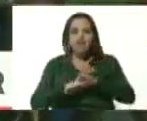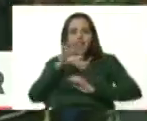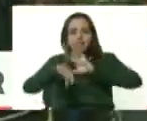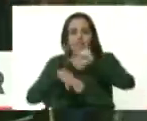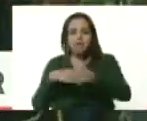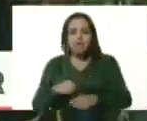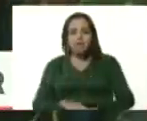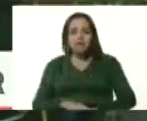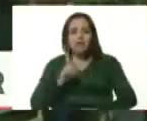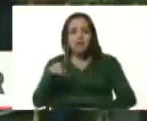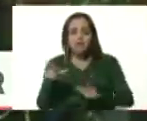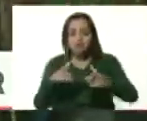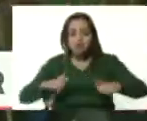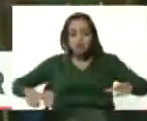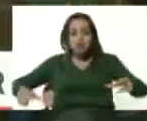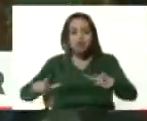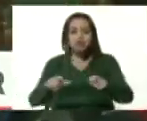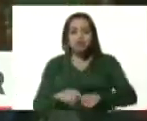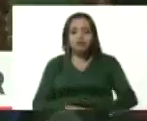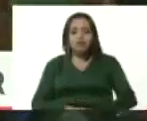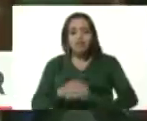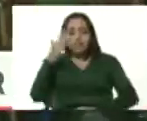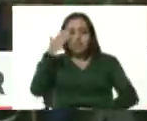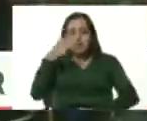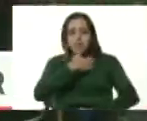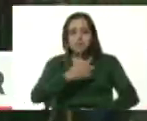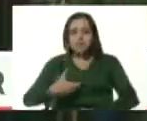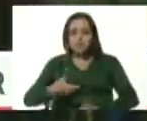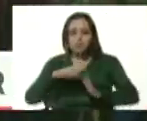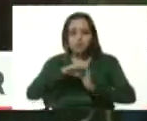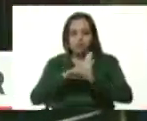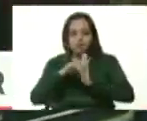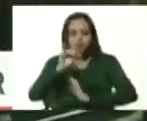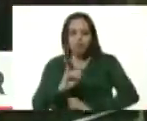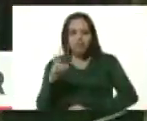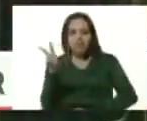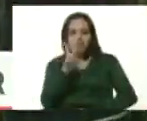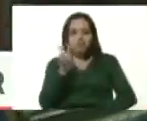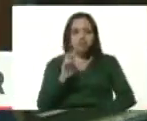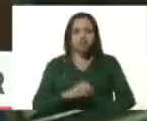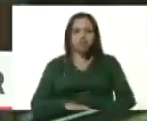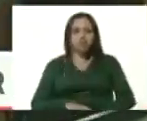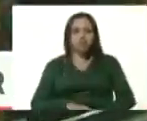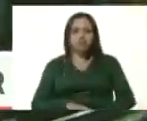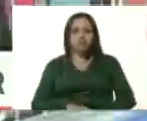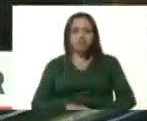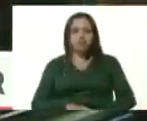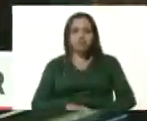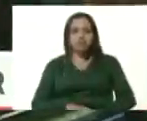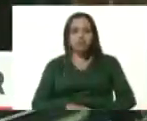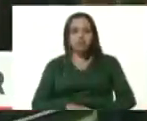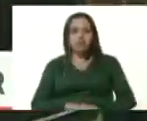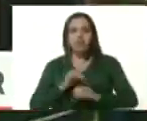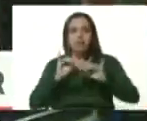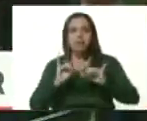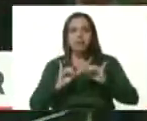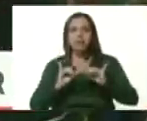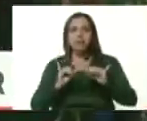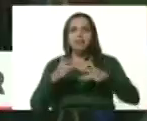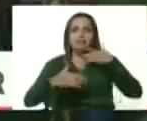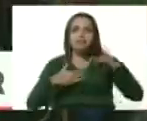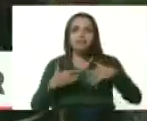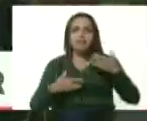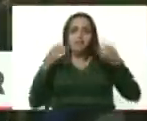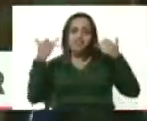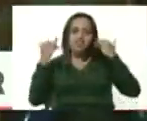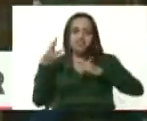laguna. Saludan al presidente constitucional de la República Bolivariana de Venezuela en medio de este ambiente festivo en